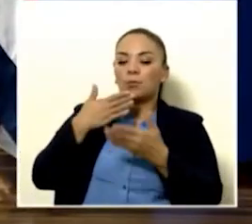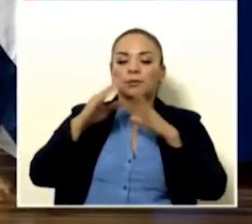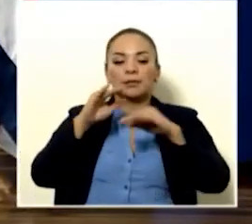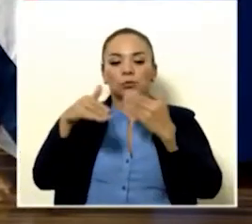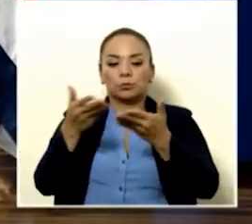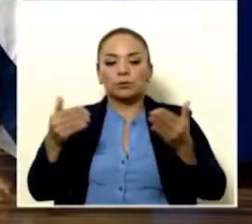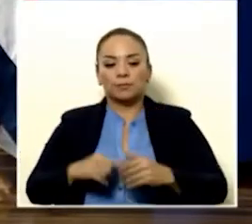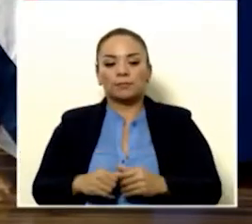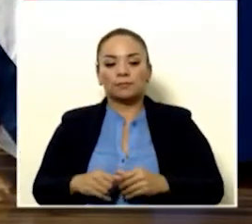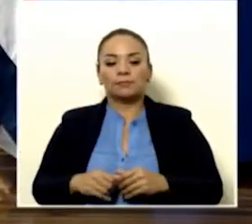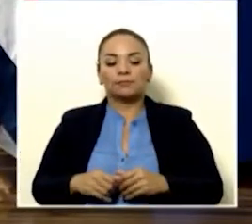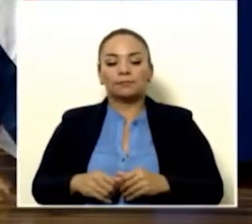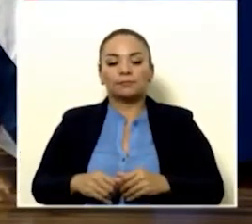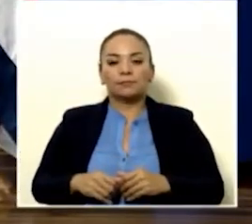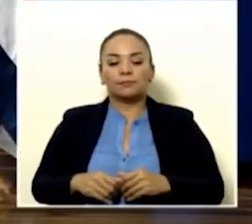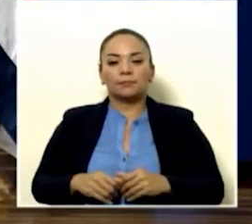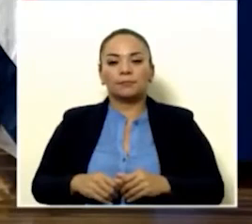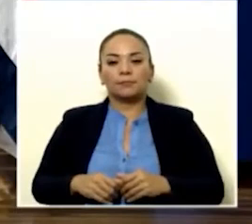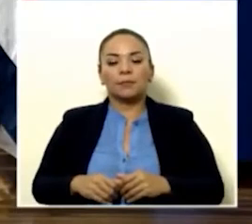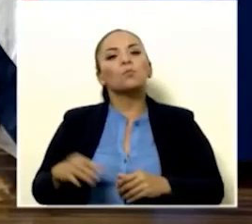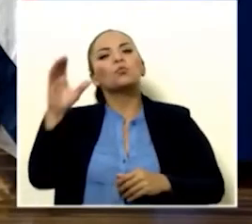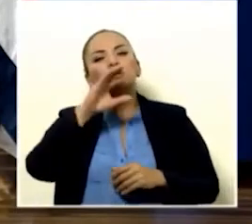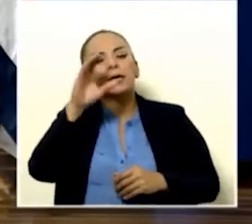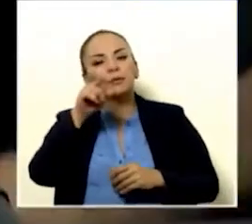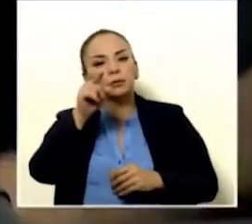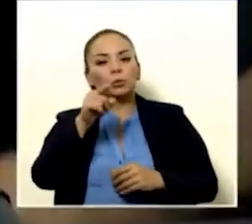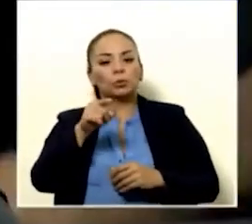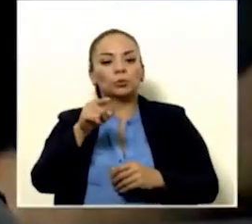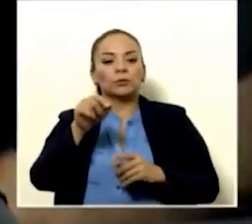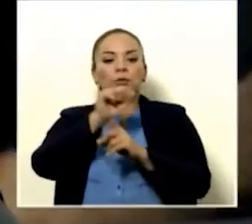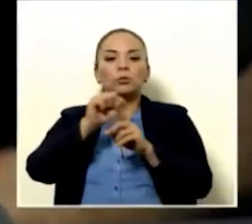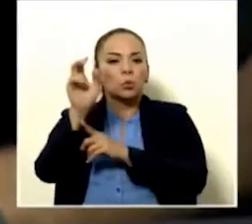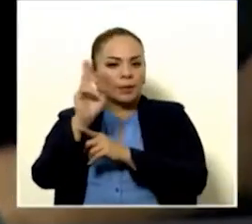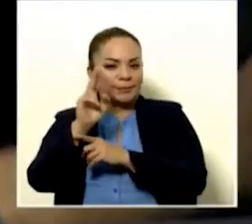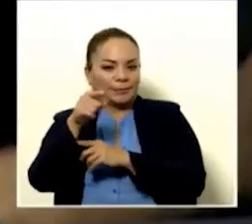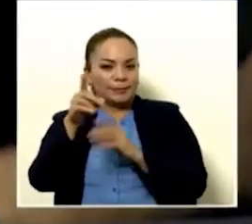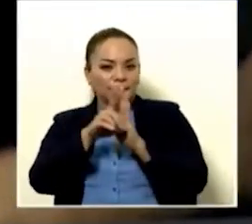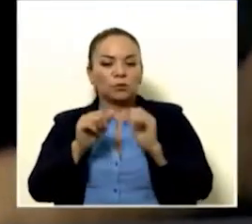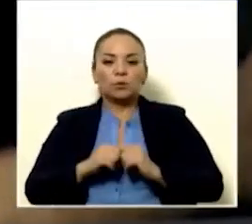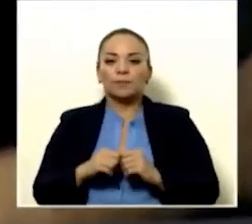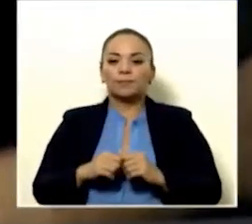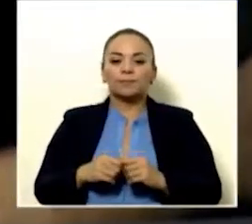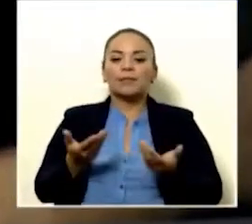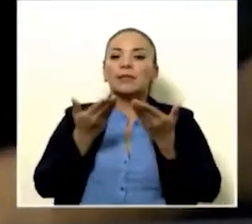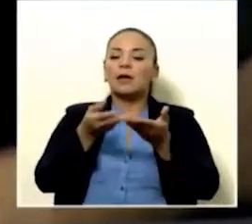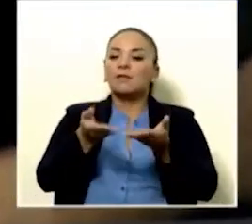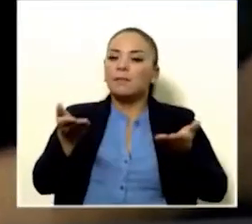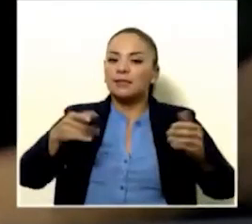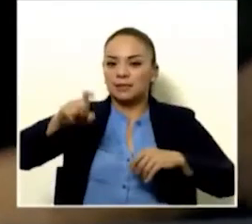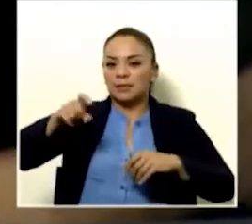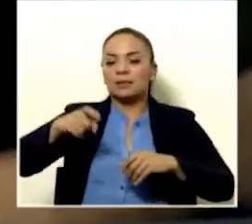para todos. Buscando ese Estado real de derecho, creo que es urgente en el país y dar herramientas necesarias